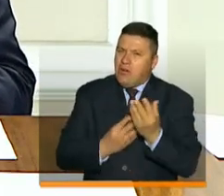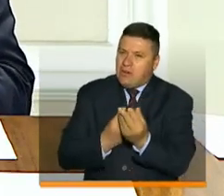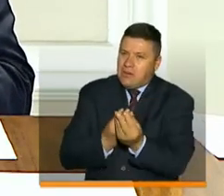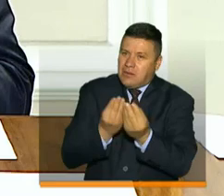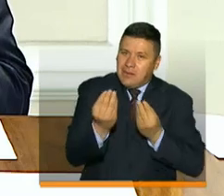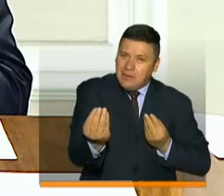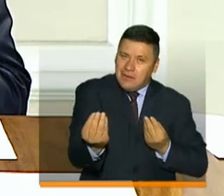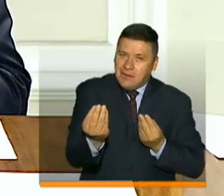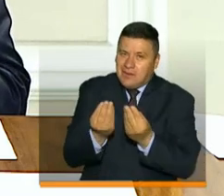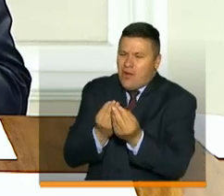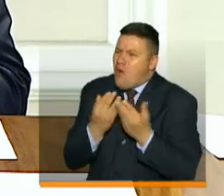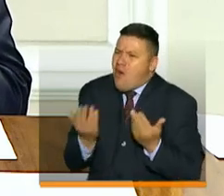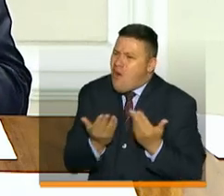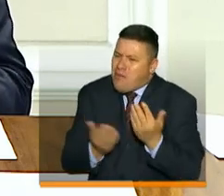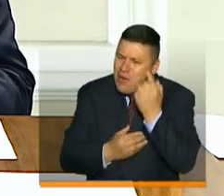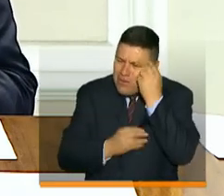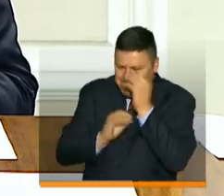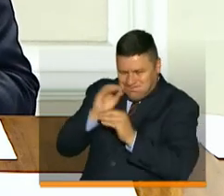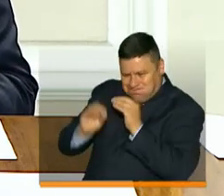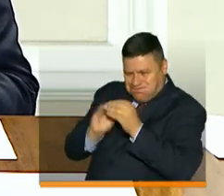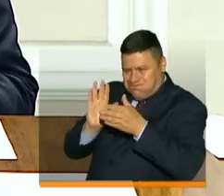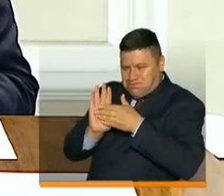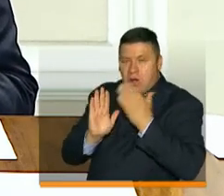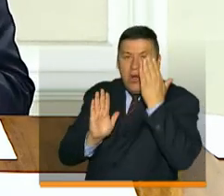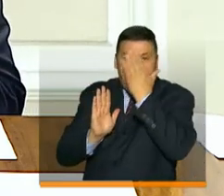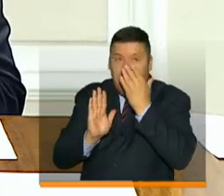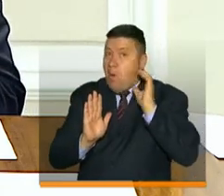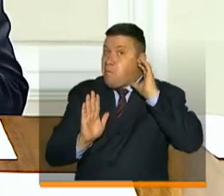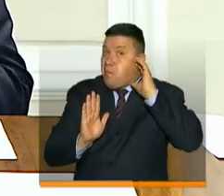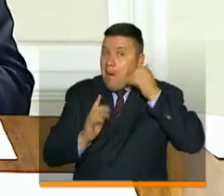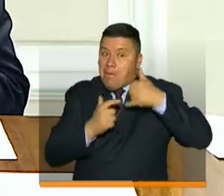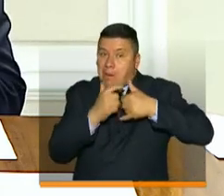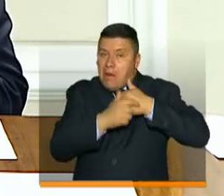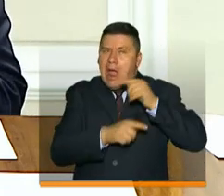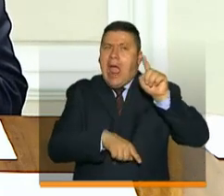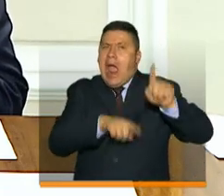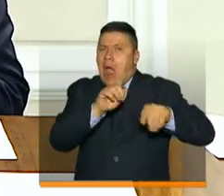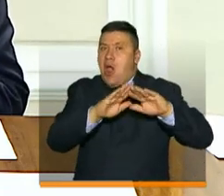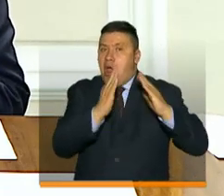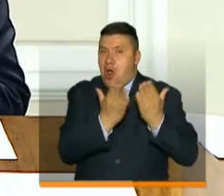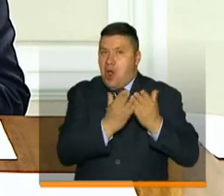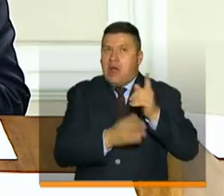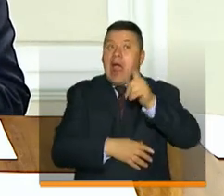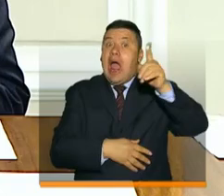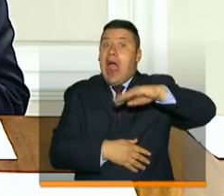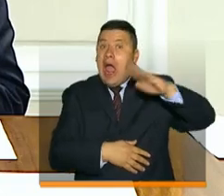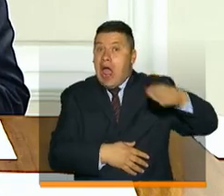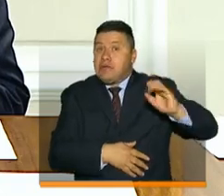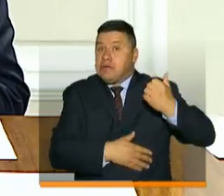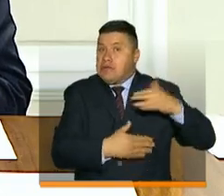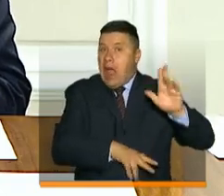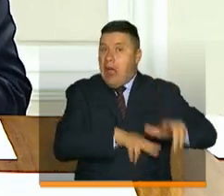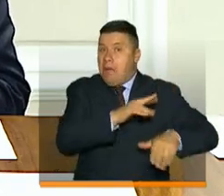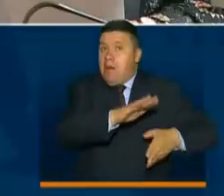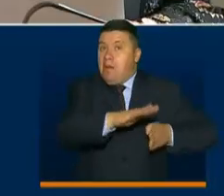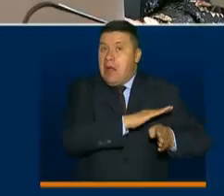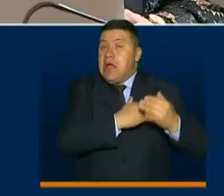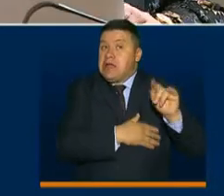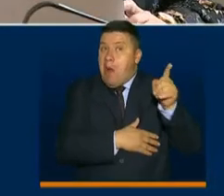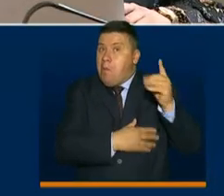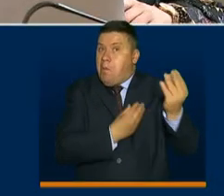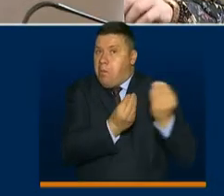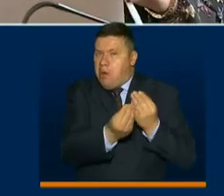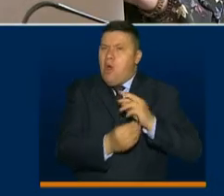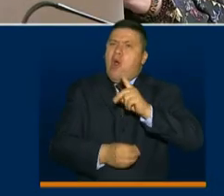alternancia, cómo se ha pensado, pero además los pilotos que ya están operando. Tenemos algunos colegios en Antioquia que han dado ese paso. También sabemos